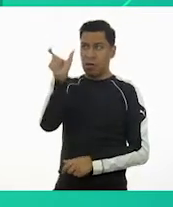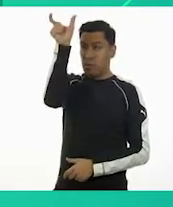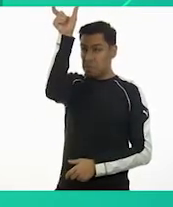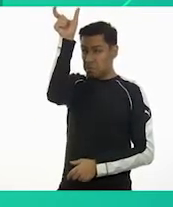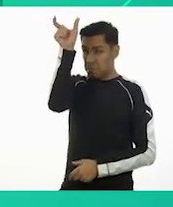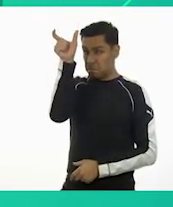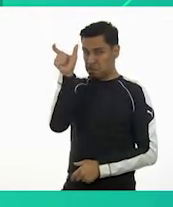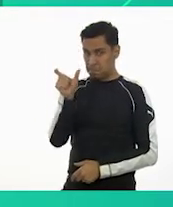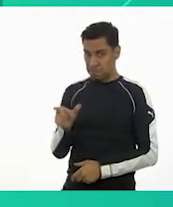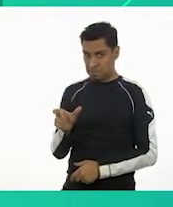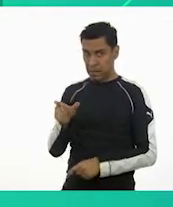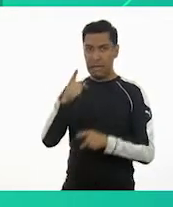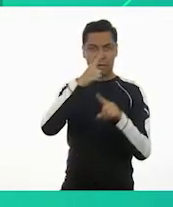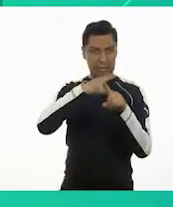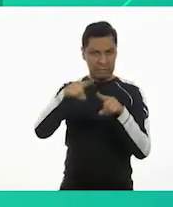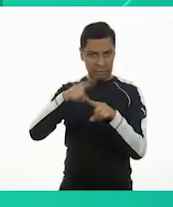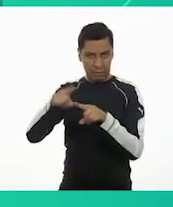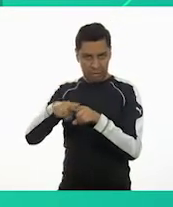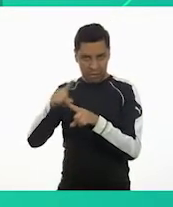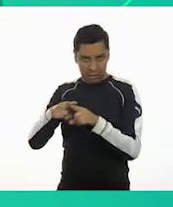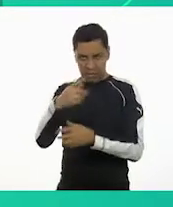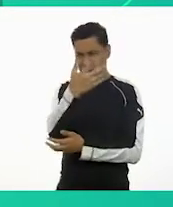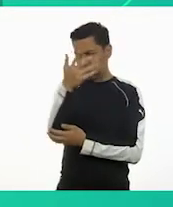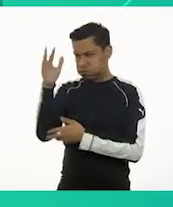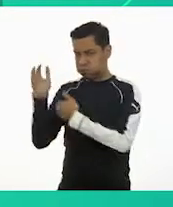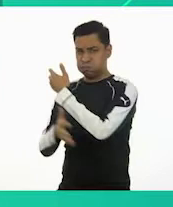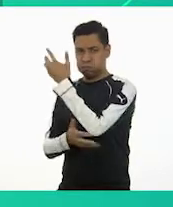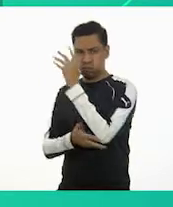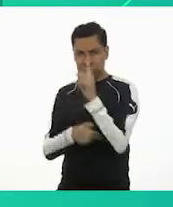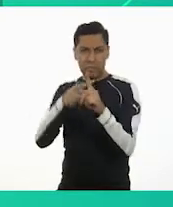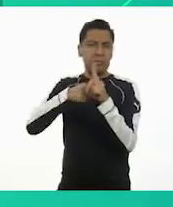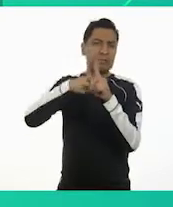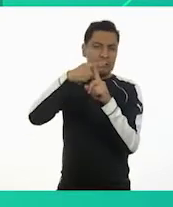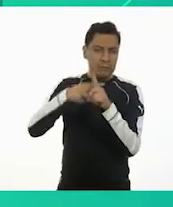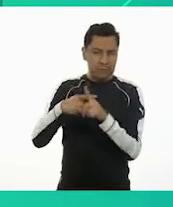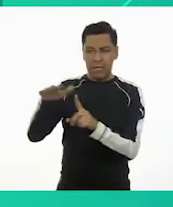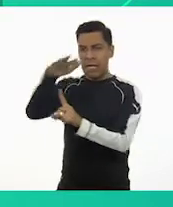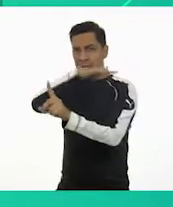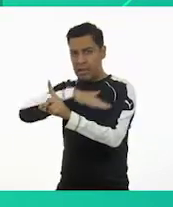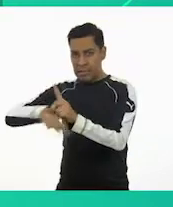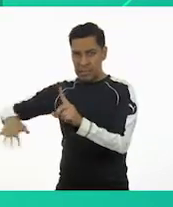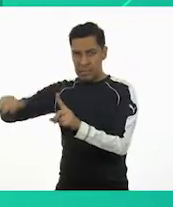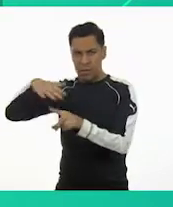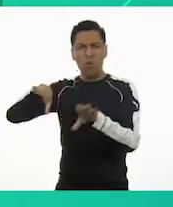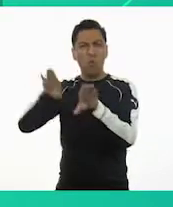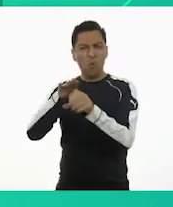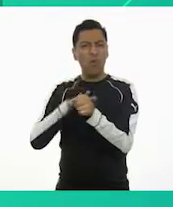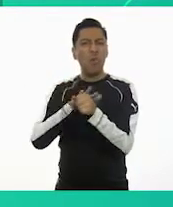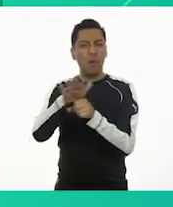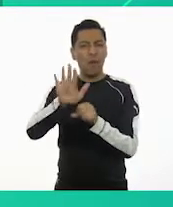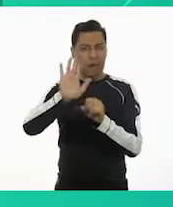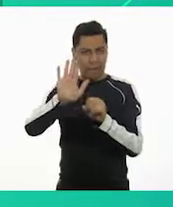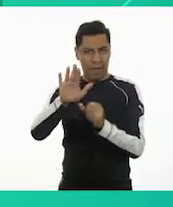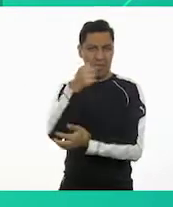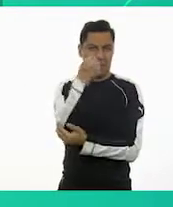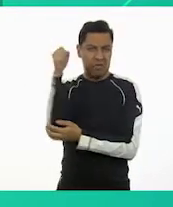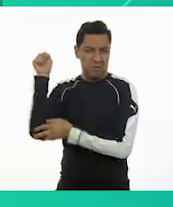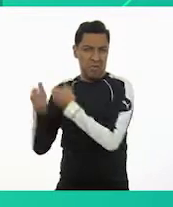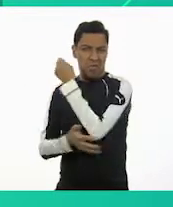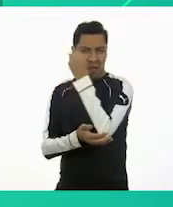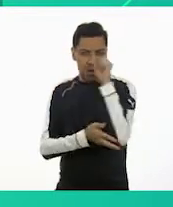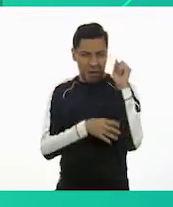tenemos diferentes ecosistemas que son y que los enlista como selva